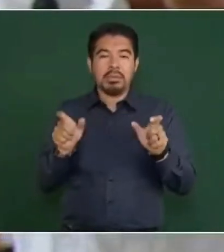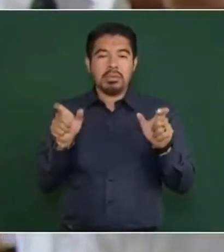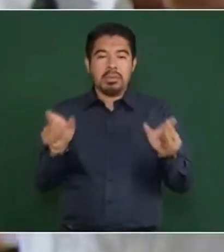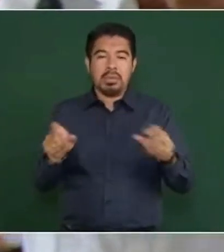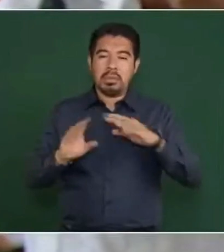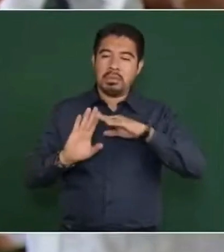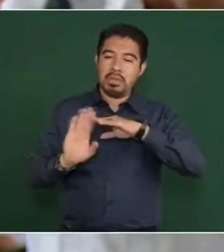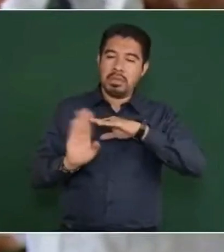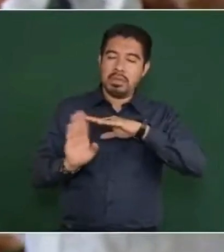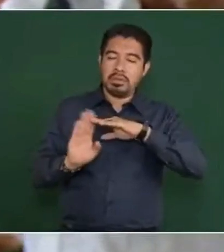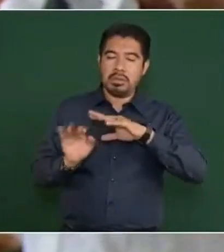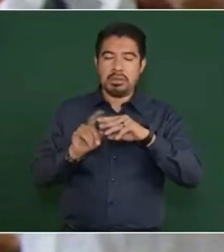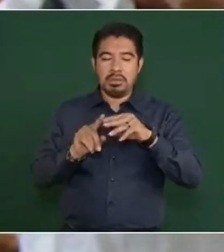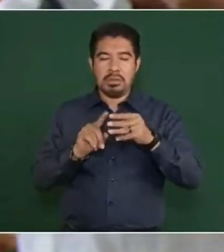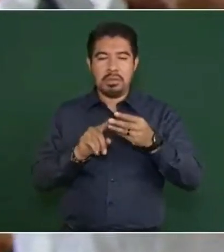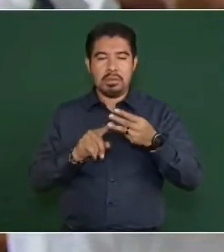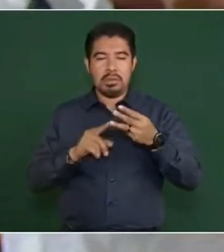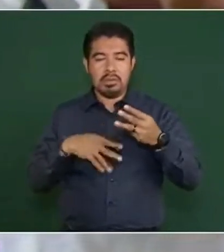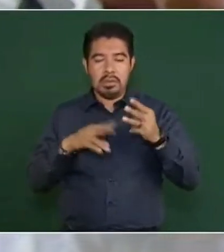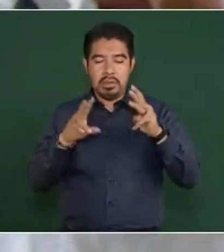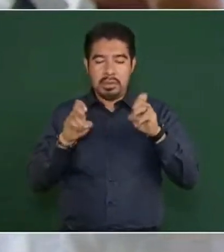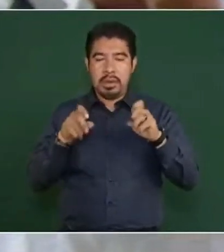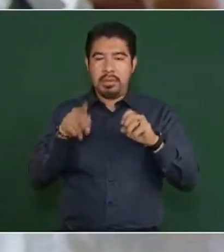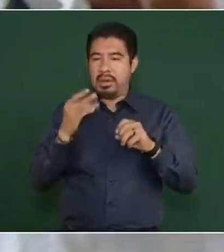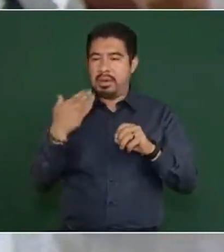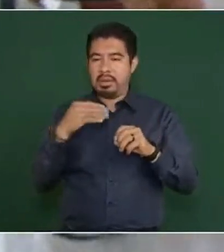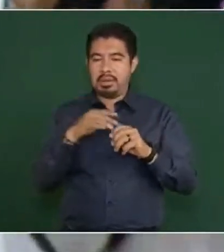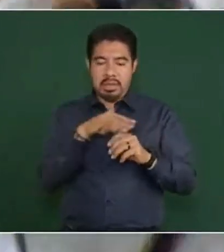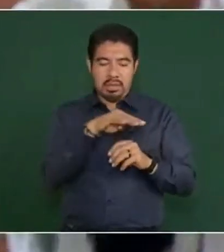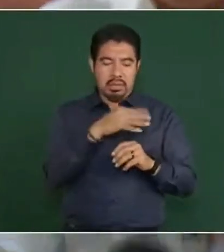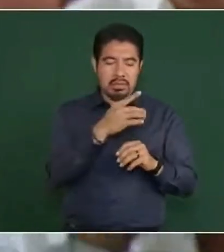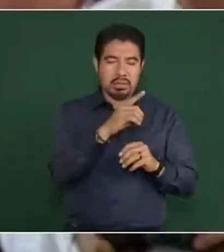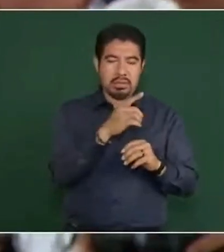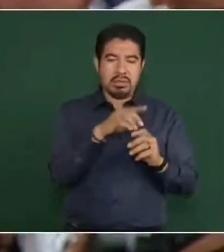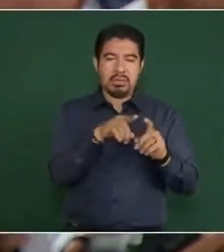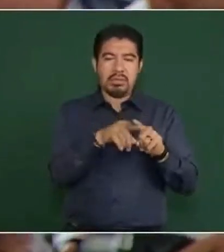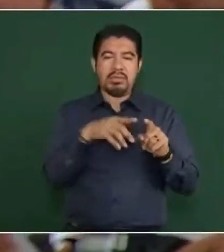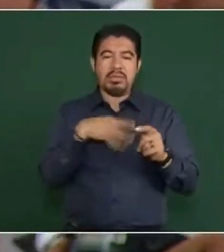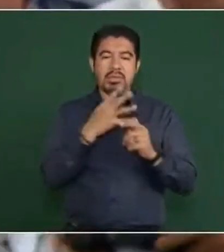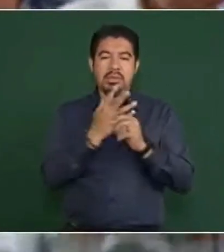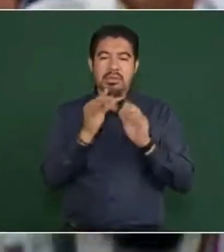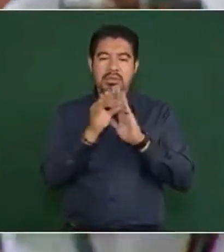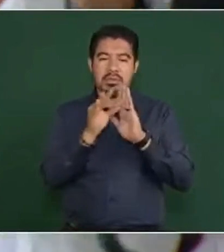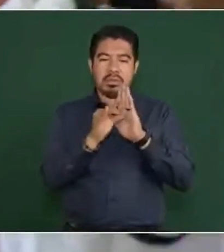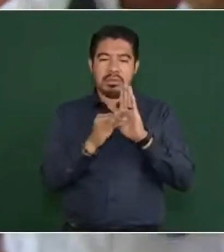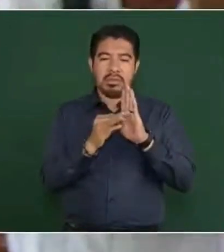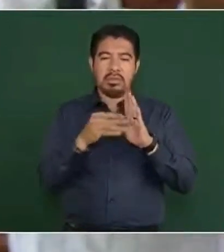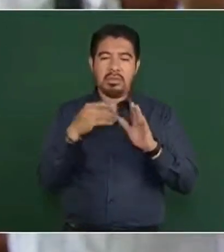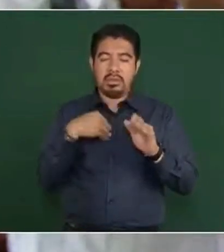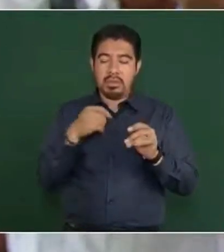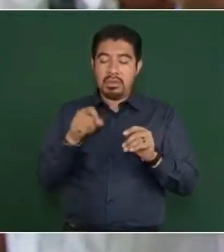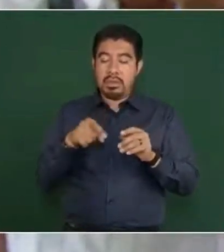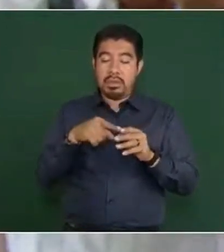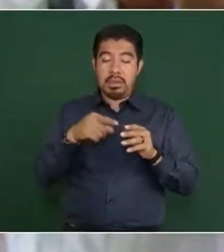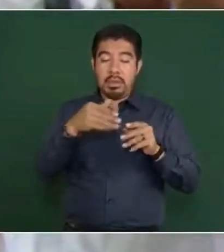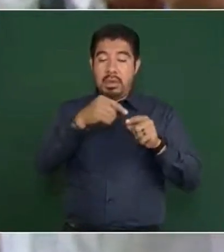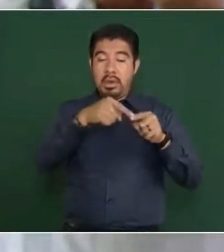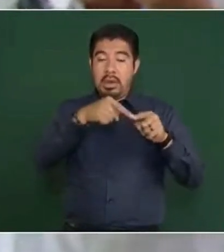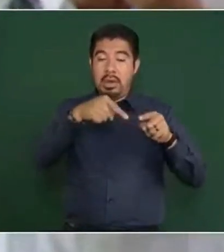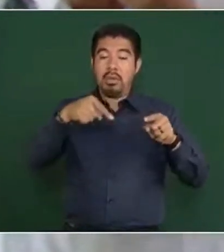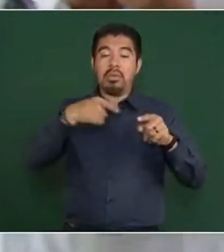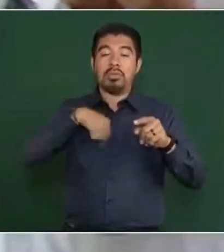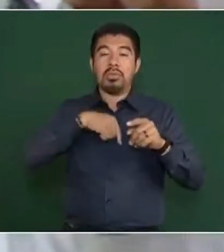de diciembre usted puntualizó que uno de los puntos también muy importantes es limitar lo que son las